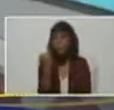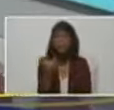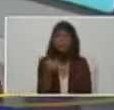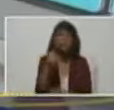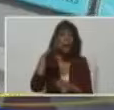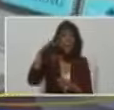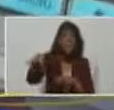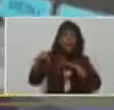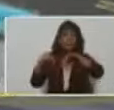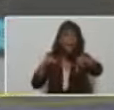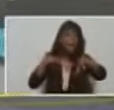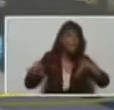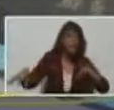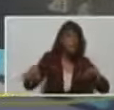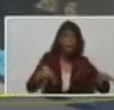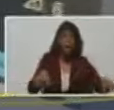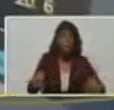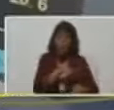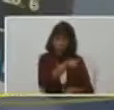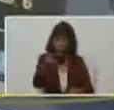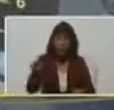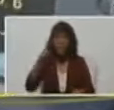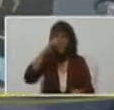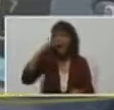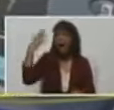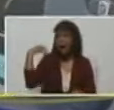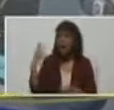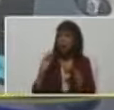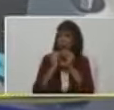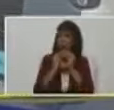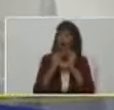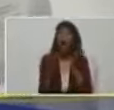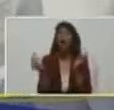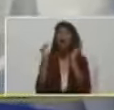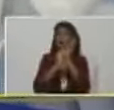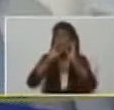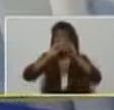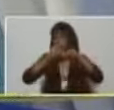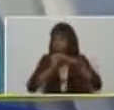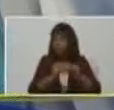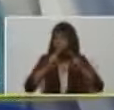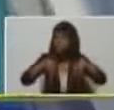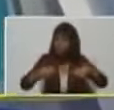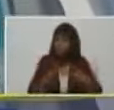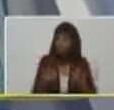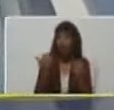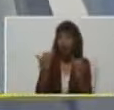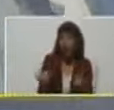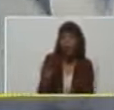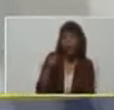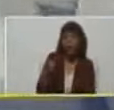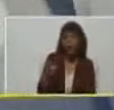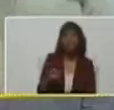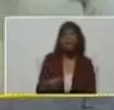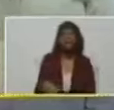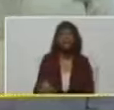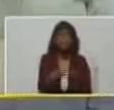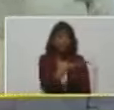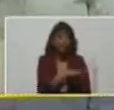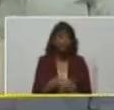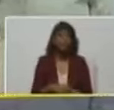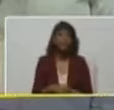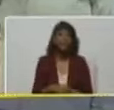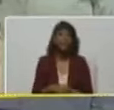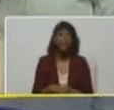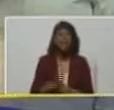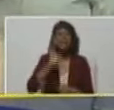centros diagnósticos integrales que usted está entregando, el Junquito también va a tener el CDI del